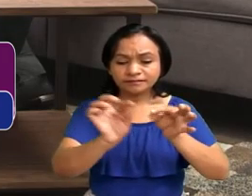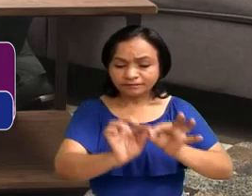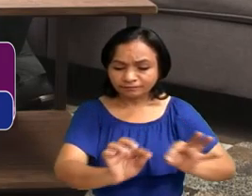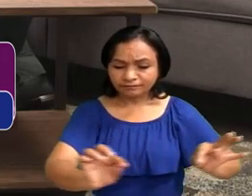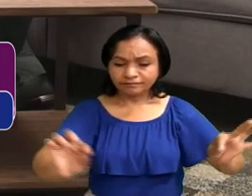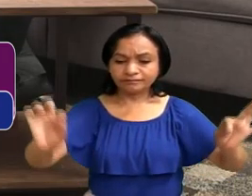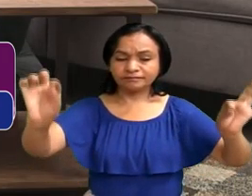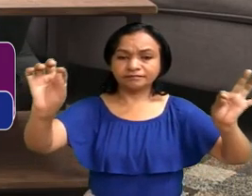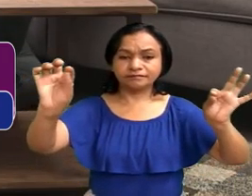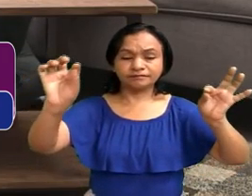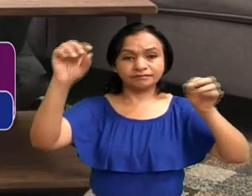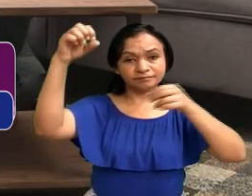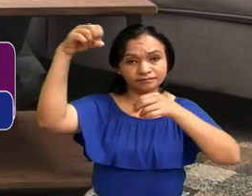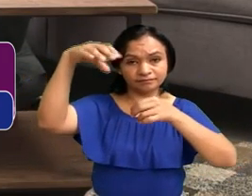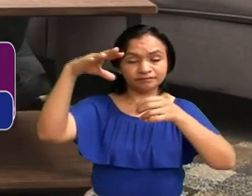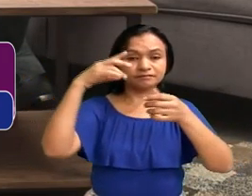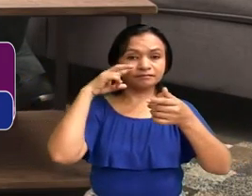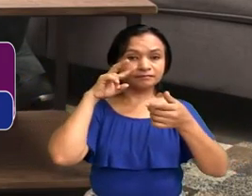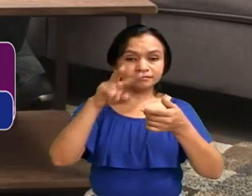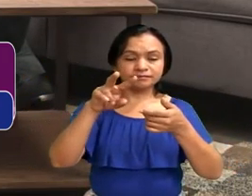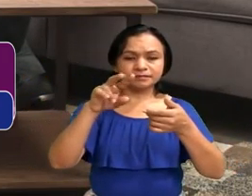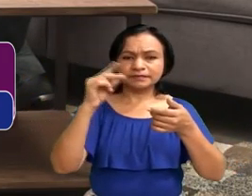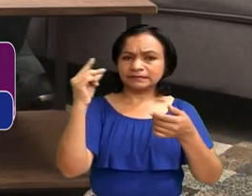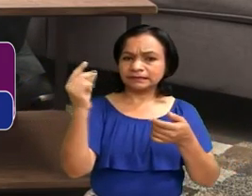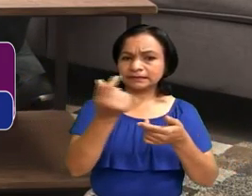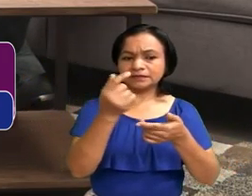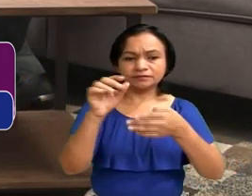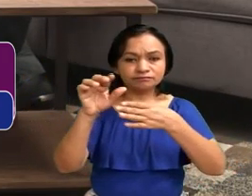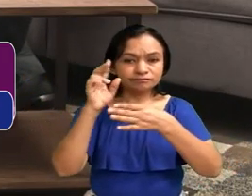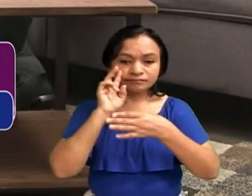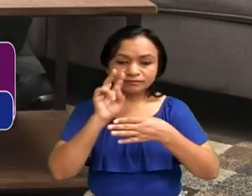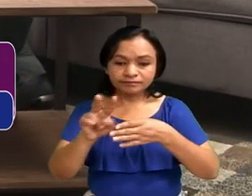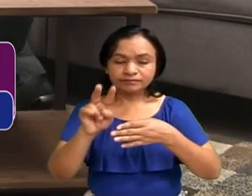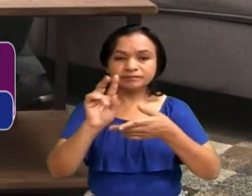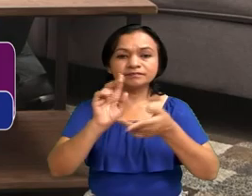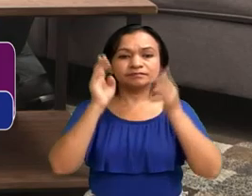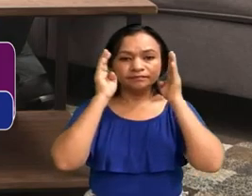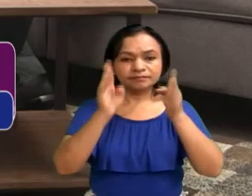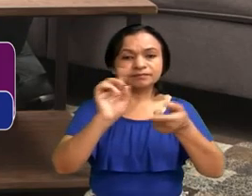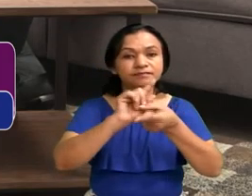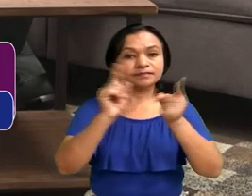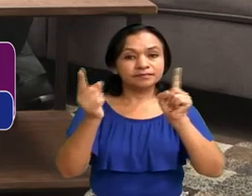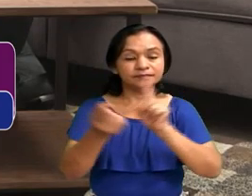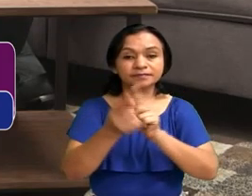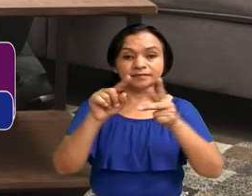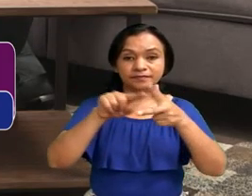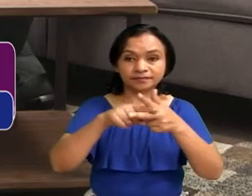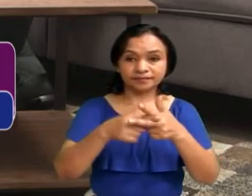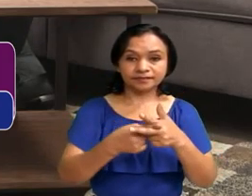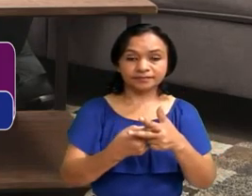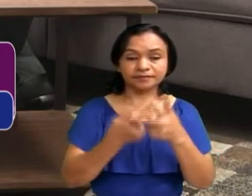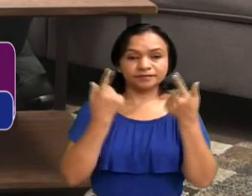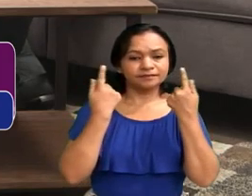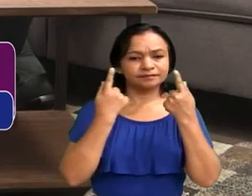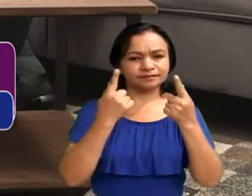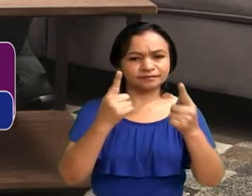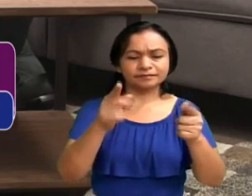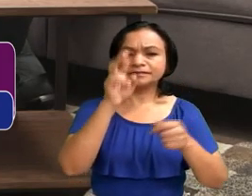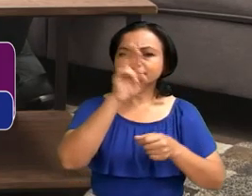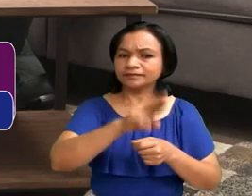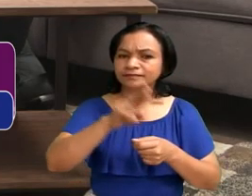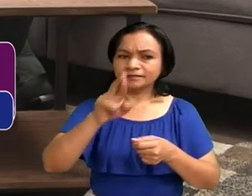los conectores y todo, entonces inmediatamente los atendemos. Ahorita que empezaron la liga, estuvimos en Chinandega, en